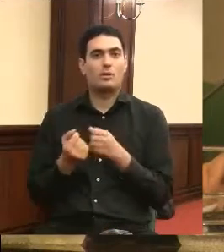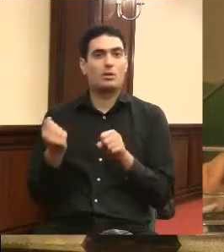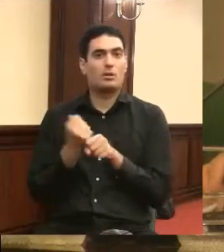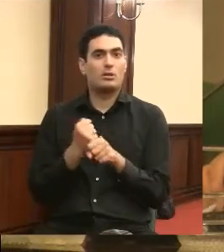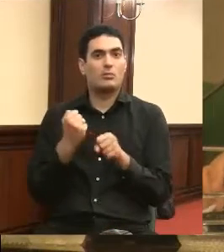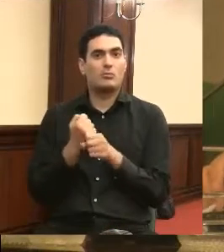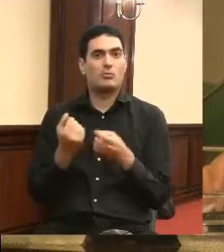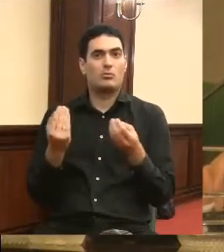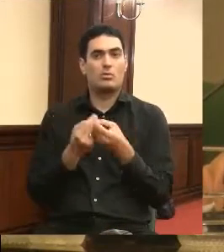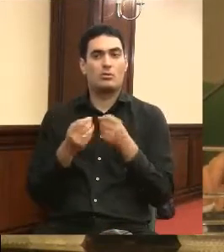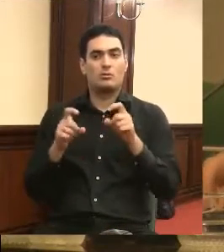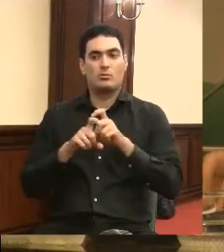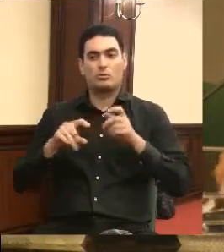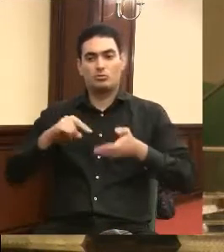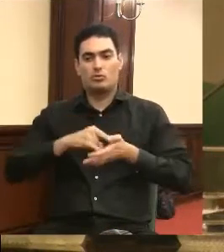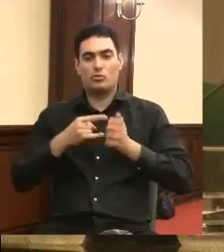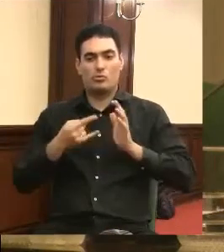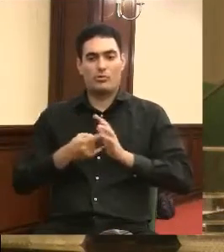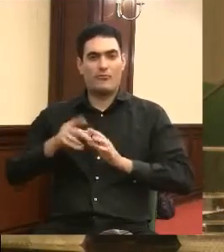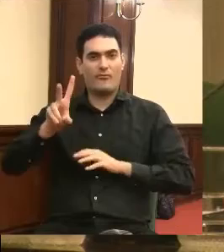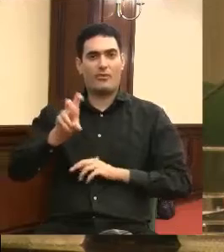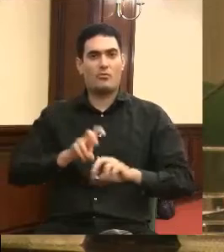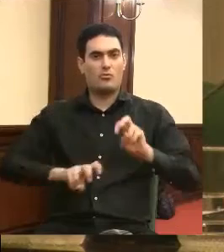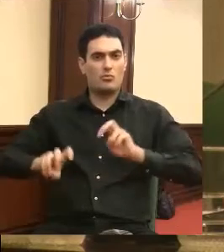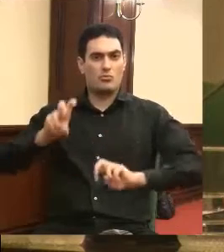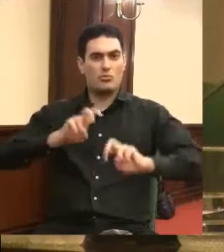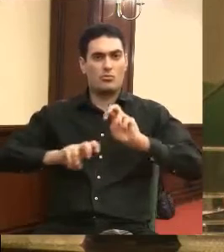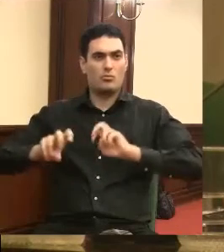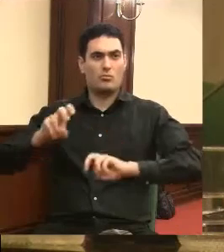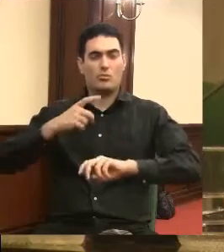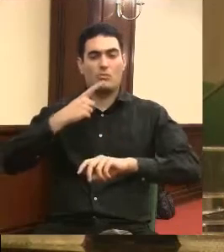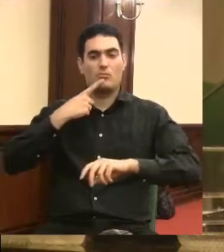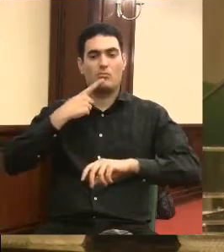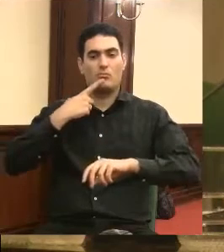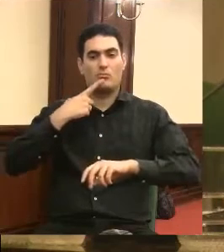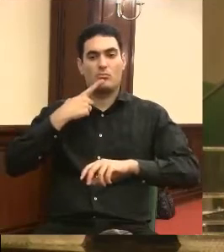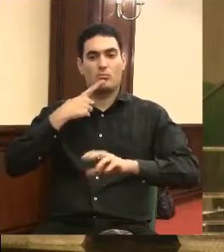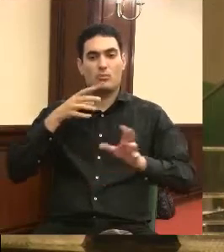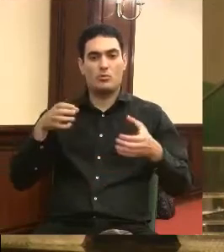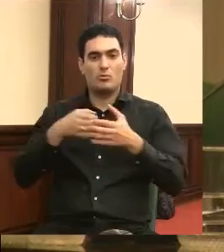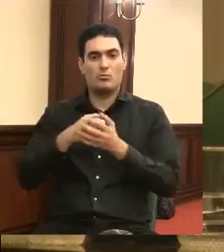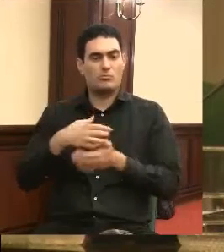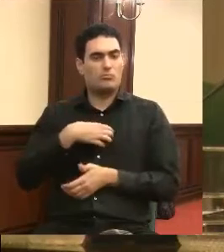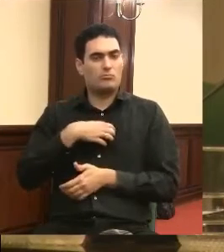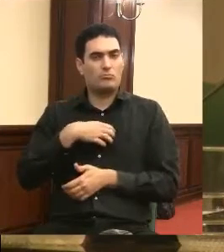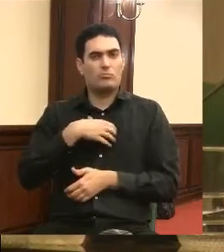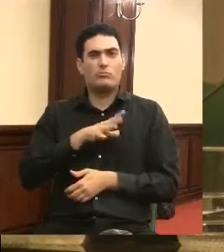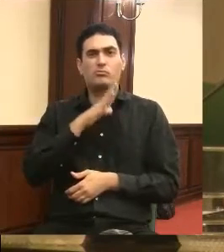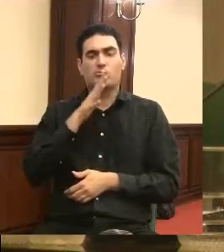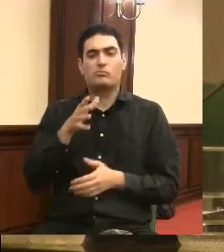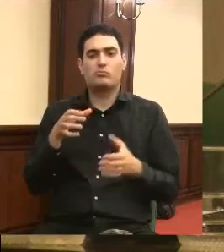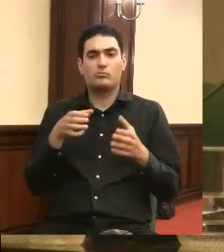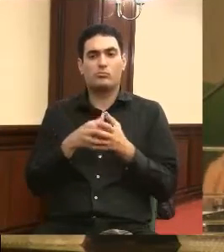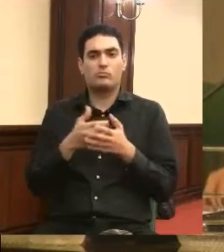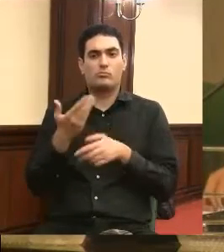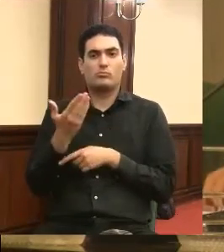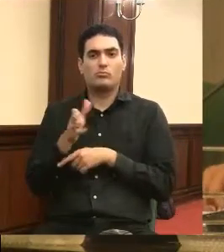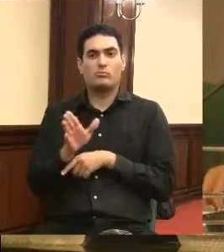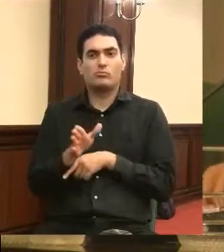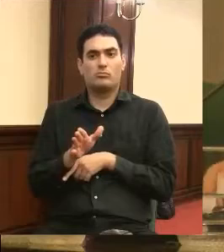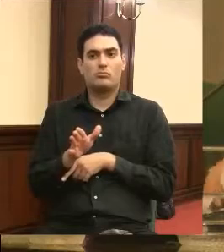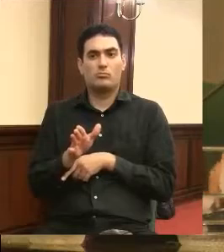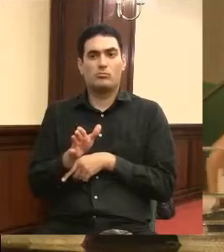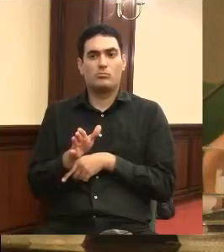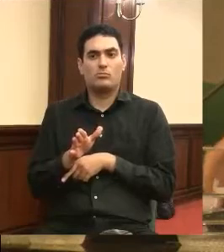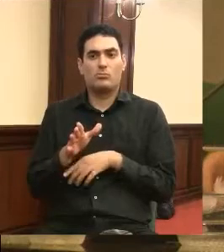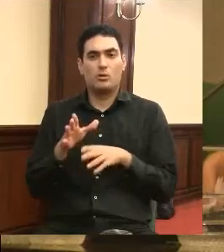las conversaciones con los trabajadores y con la empresa buscando una solución satisfactoria. Dicha formulación conjunta no ha sido posible,